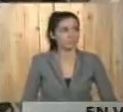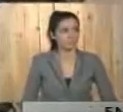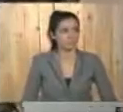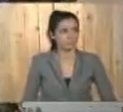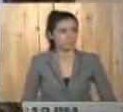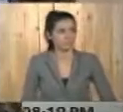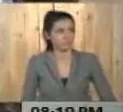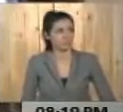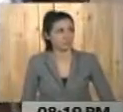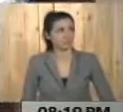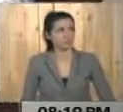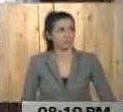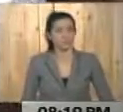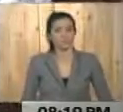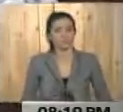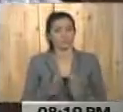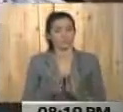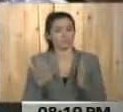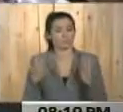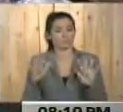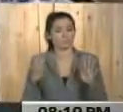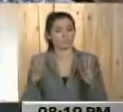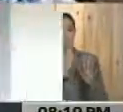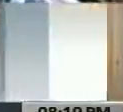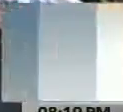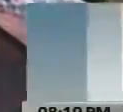dejar al mundo como está,